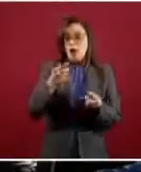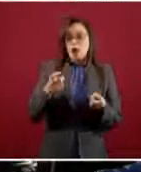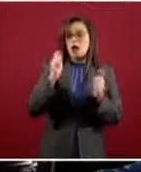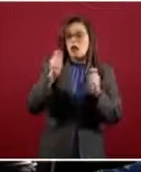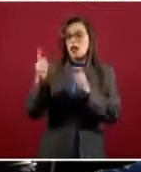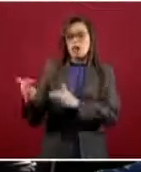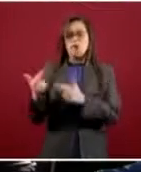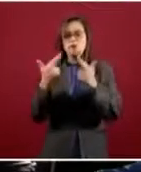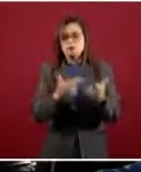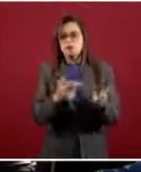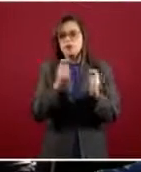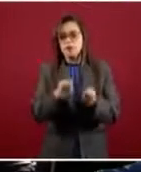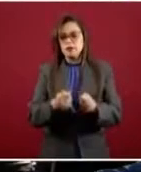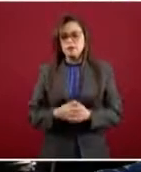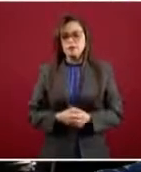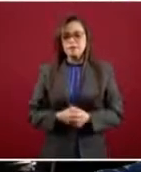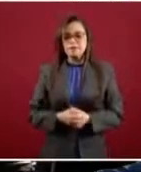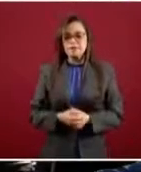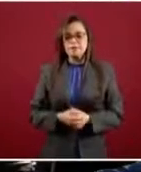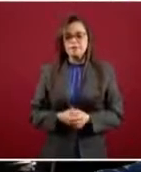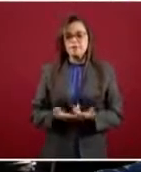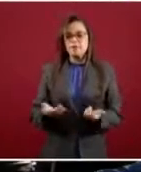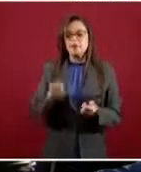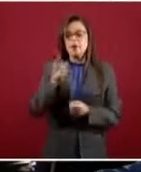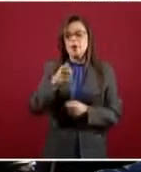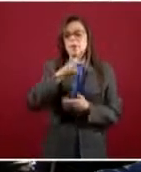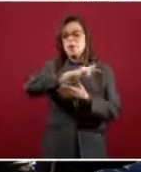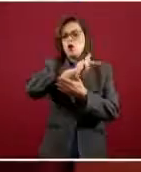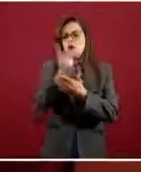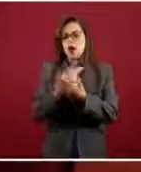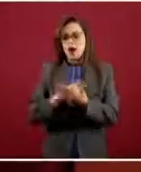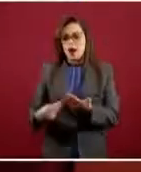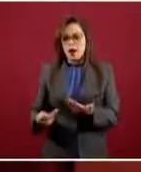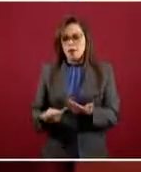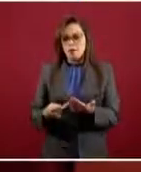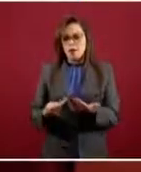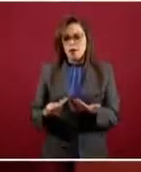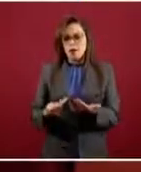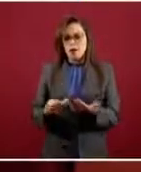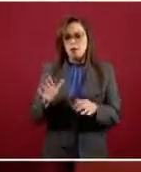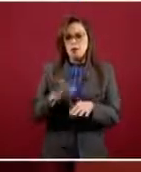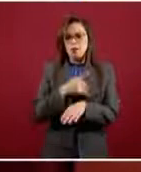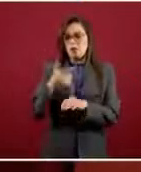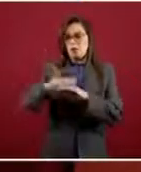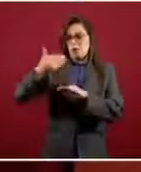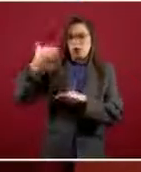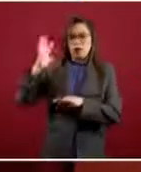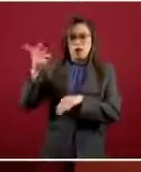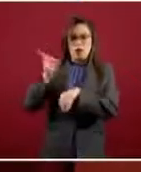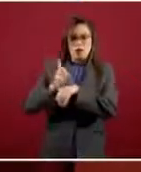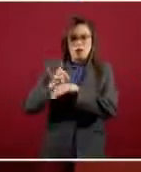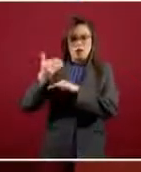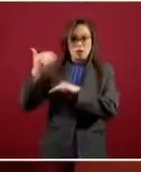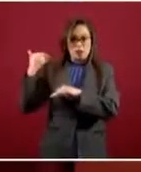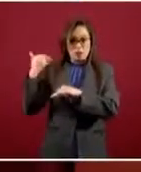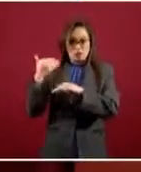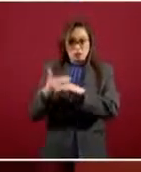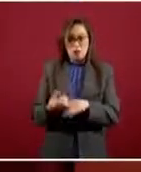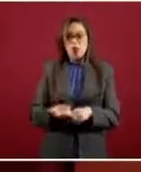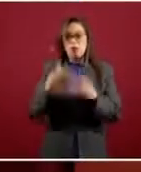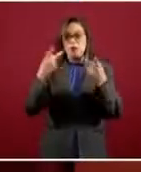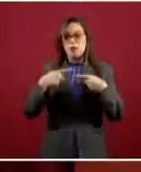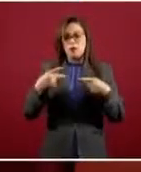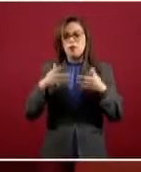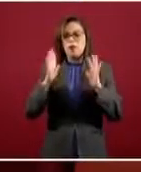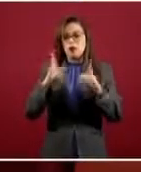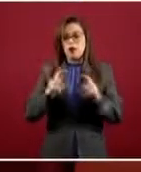van con el programa. Hoy lo viene a reiterar, pero es una convocatoria que surgió ya hace varios días por lo menos. ¿Cuántas personas se han ya